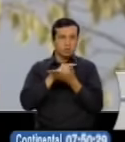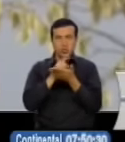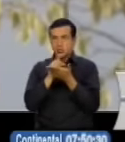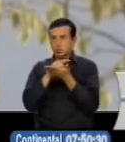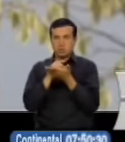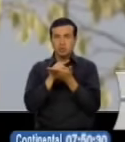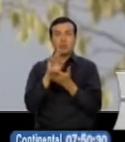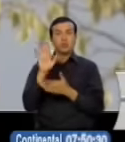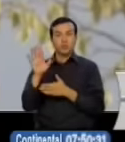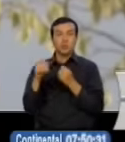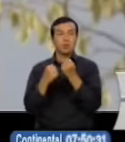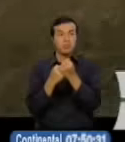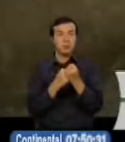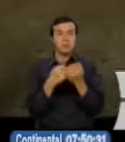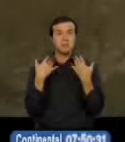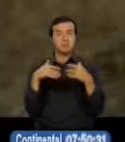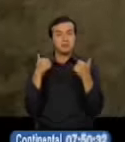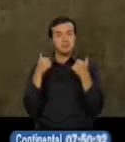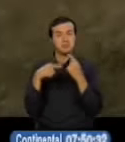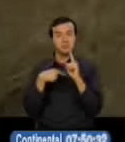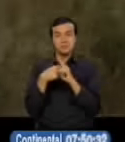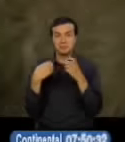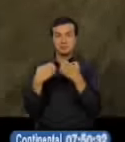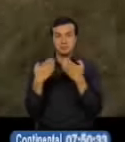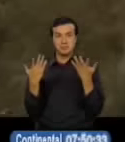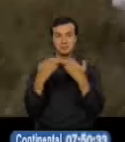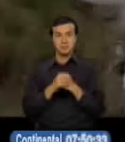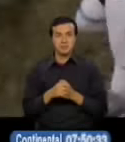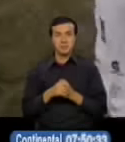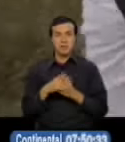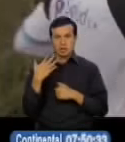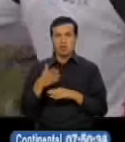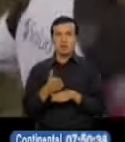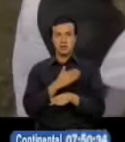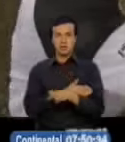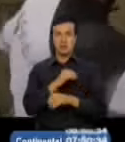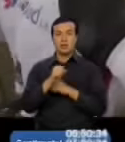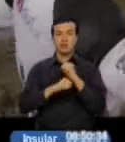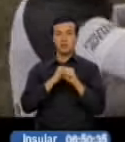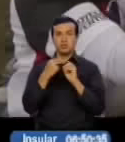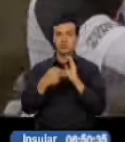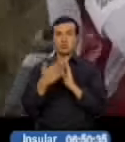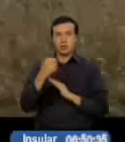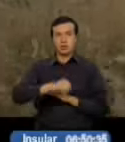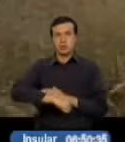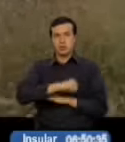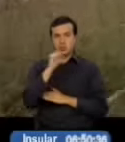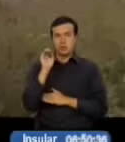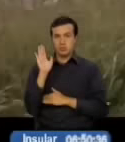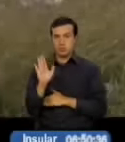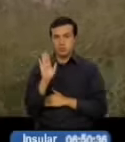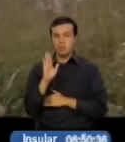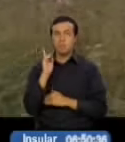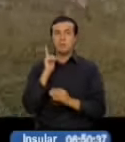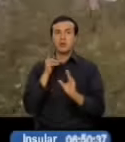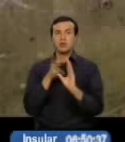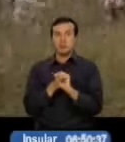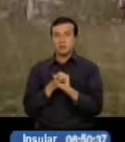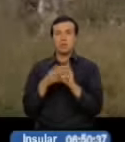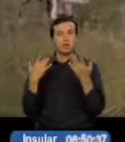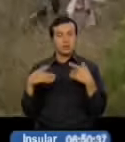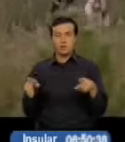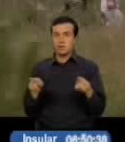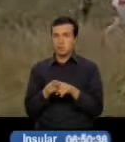se complementa bastante bien. Chiriboga, quien ya ganó la edición 2015 en su categoría, participará como lo ha